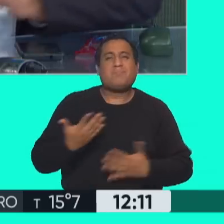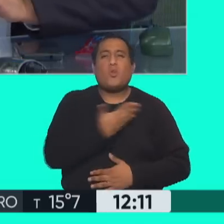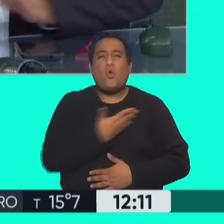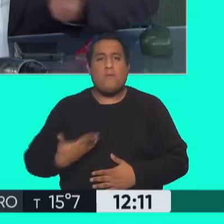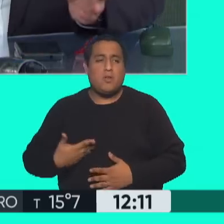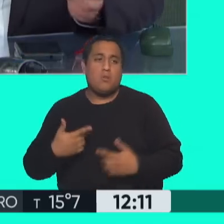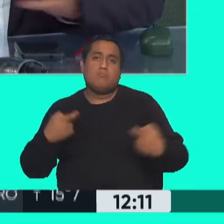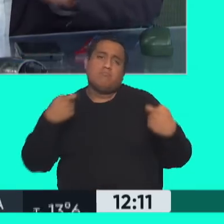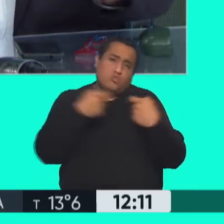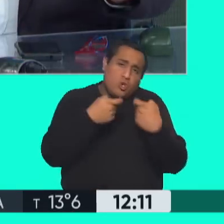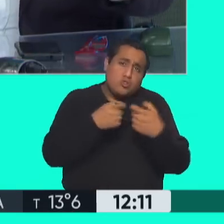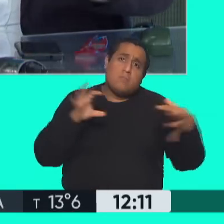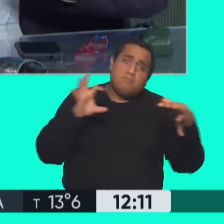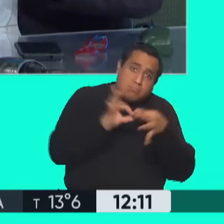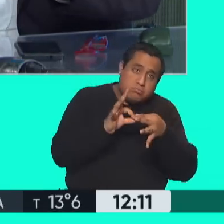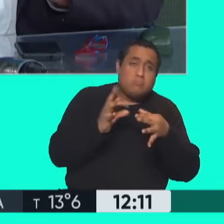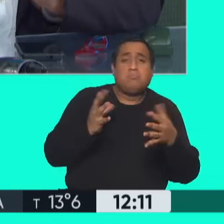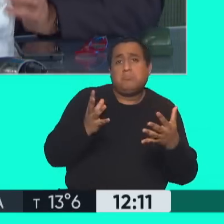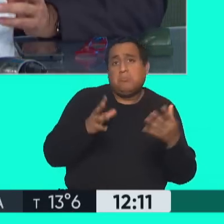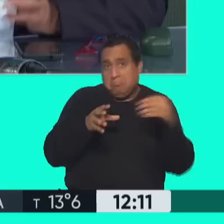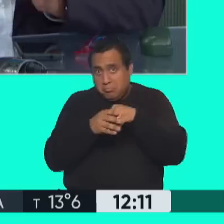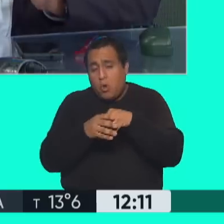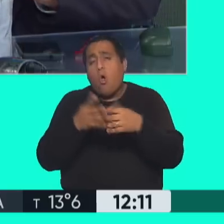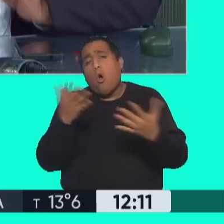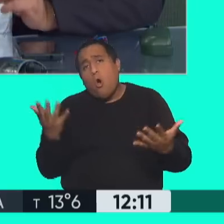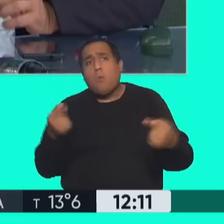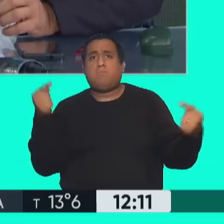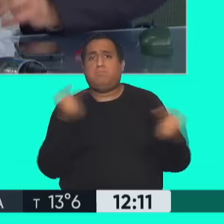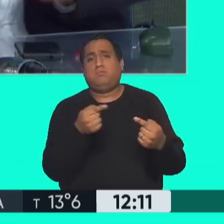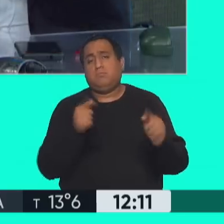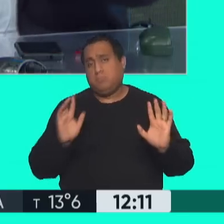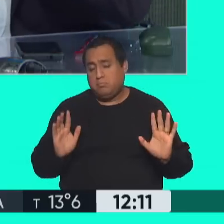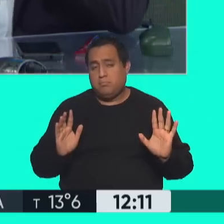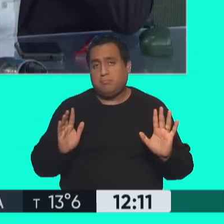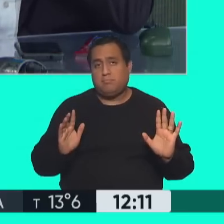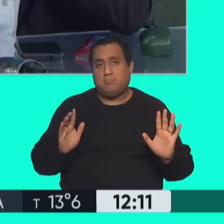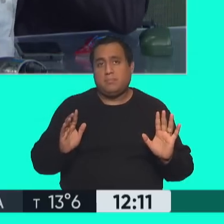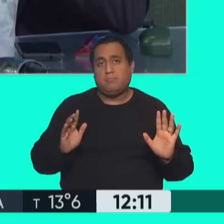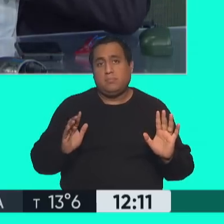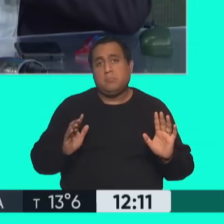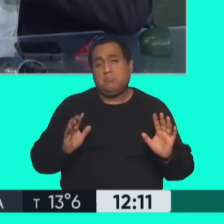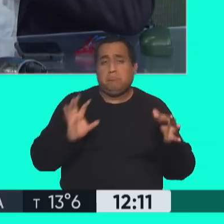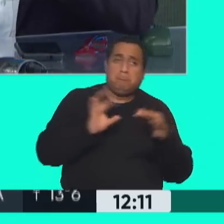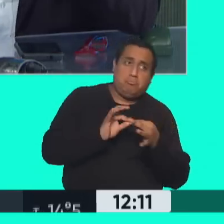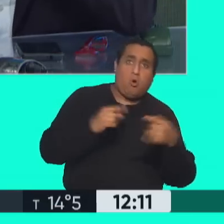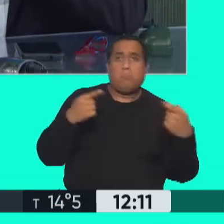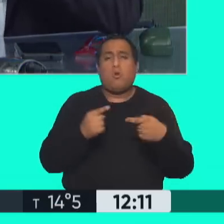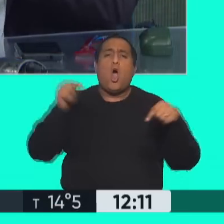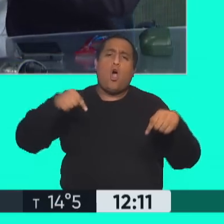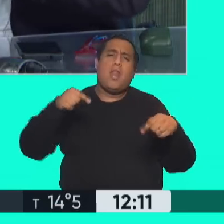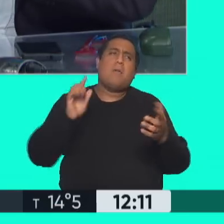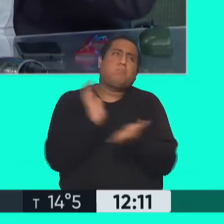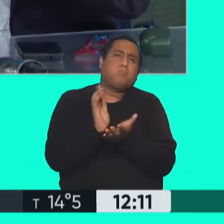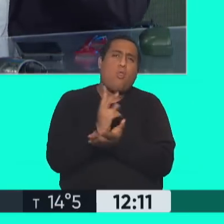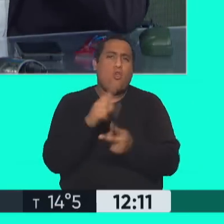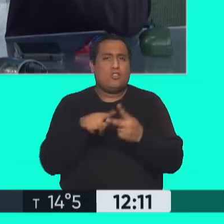o confrontan. Prácticamente no hay otra alternativa. Hoy estamos en un punto de una mezcla de asociación y confrontación. Aparece esta